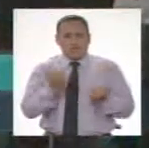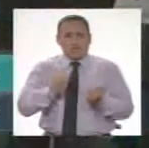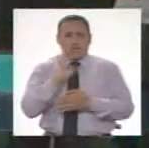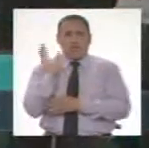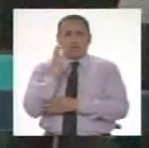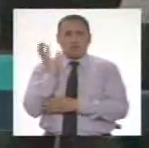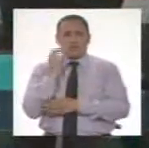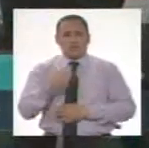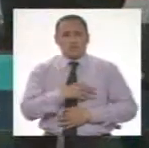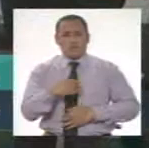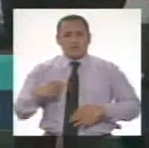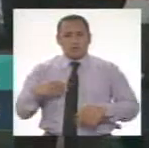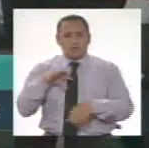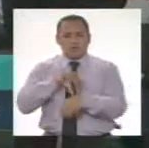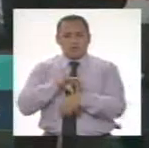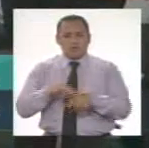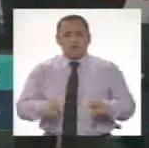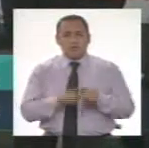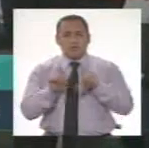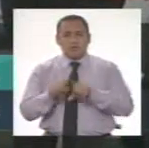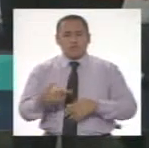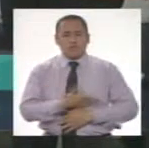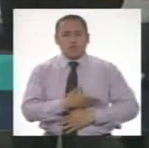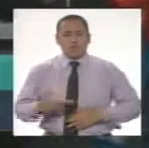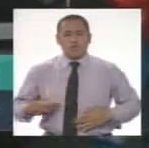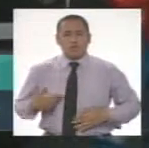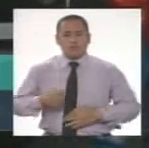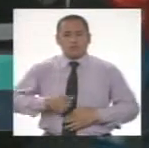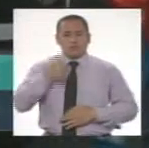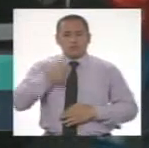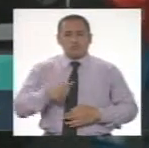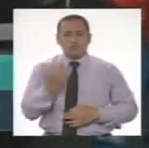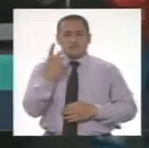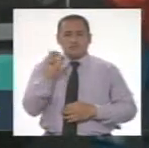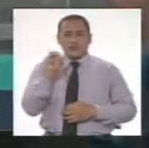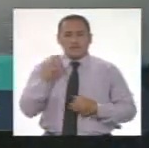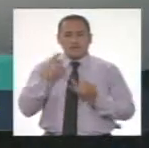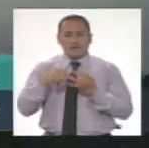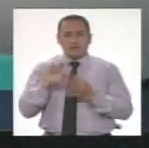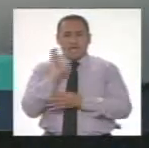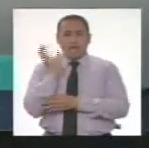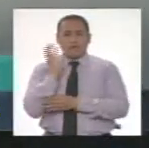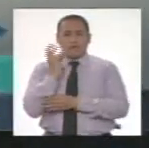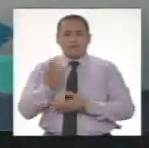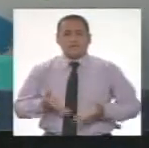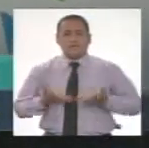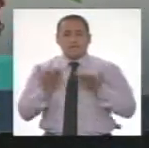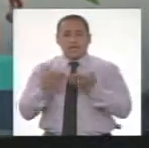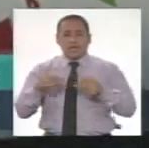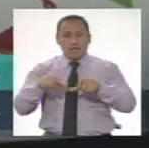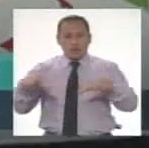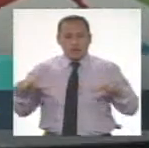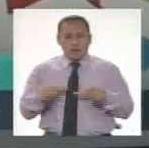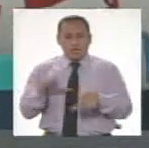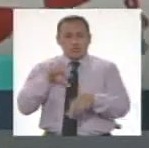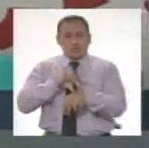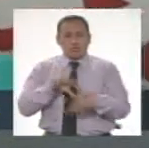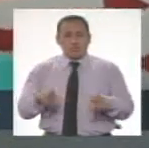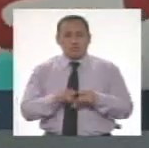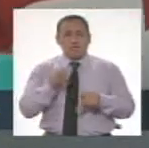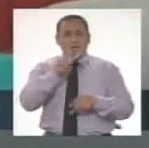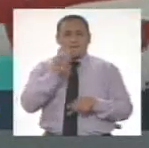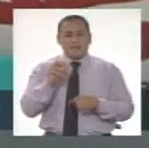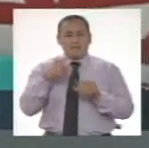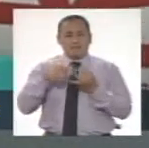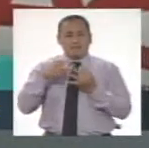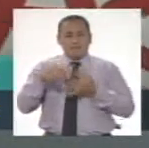por el Ministerio de Salud a través de fondos del gobierno central. 30 ambulancias rurales se entregarán a establecimientos de salud en 20